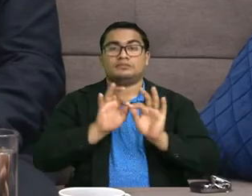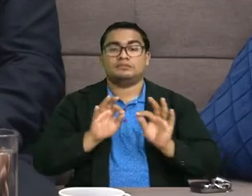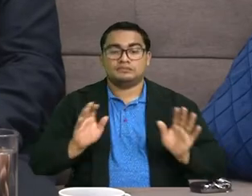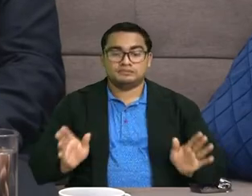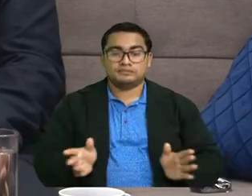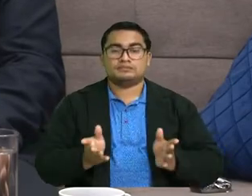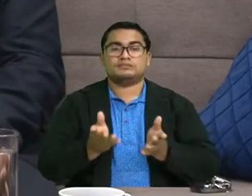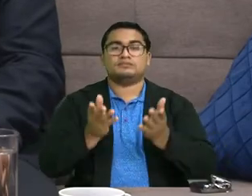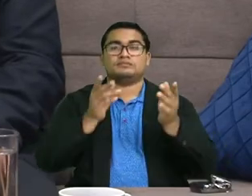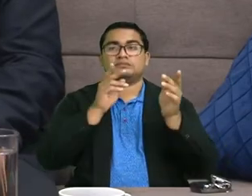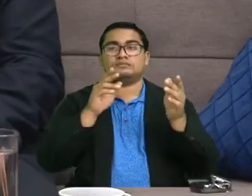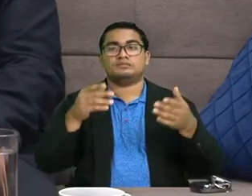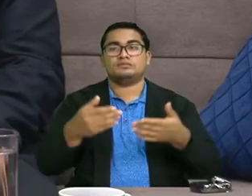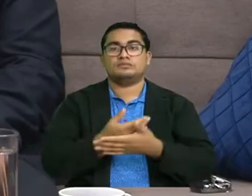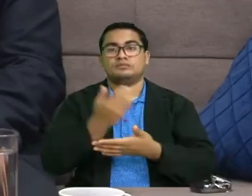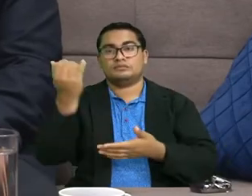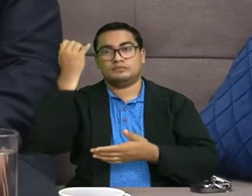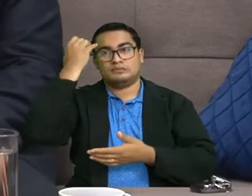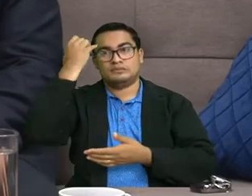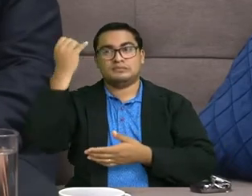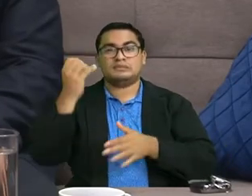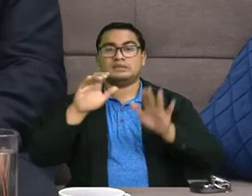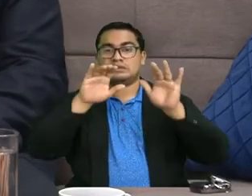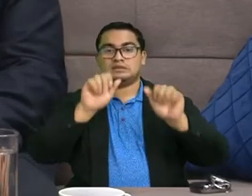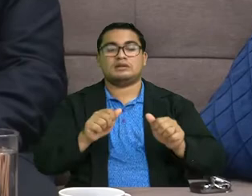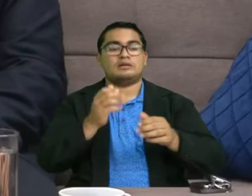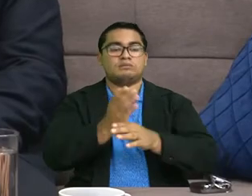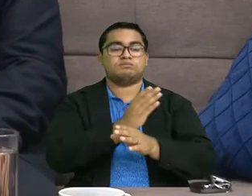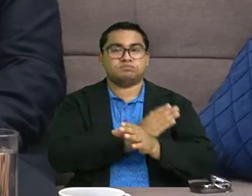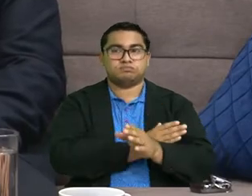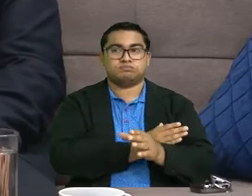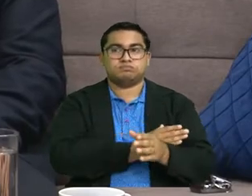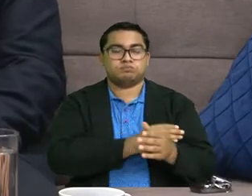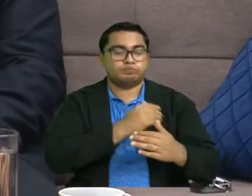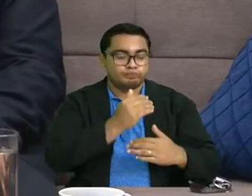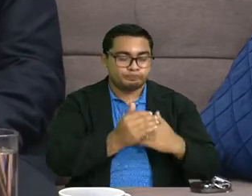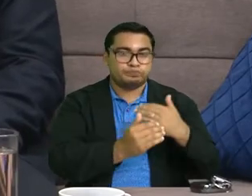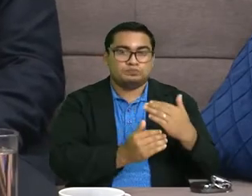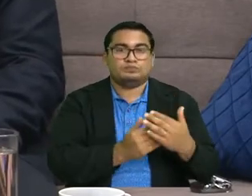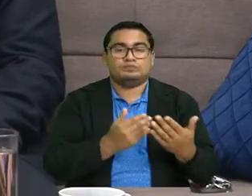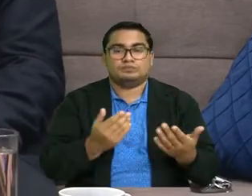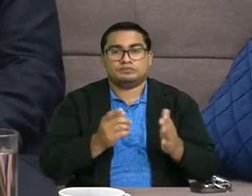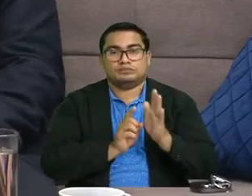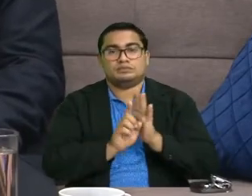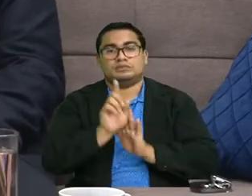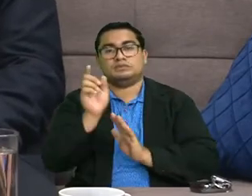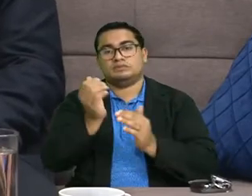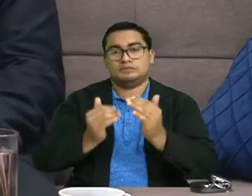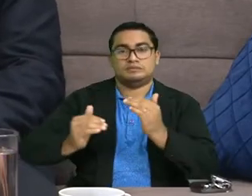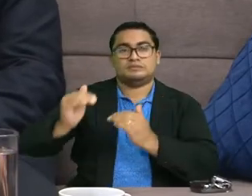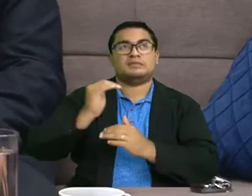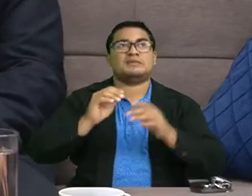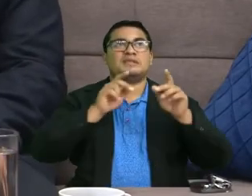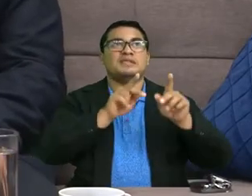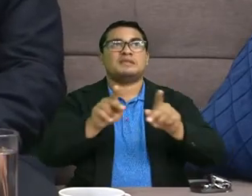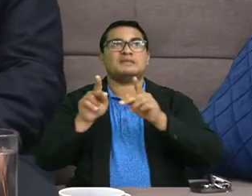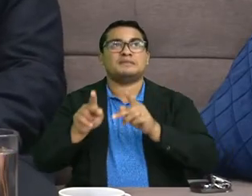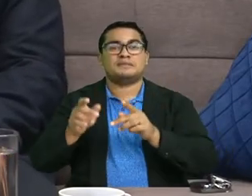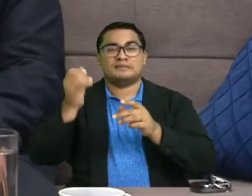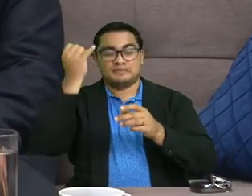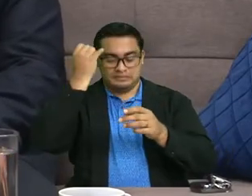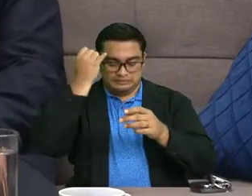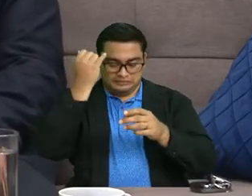a los emprendimientos que ya están en una fase de desarrollo superior. Estamos hablando de emprendimientos que ya se han